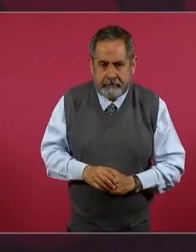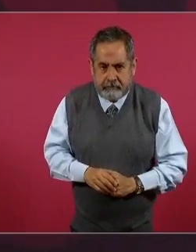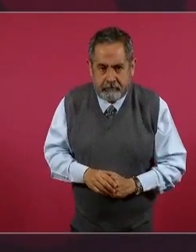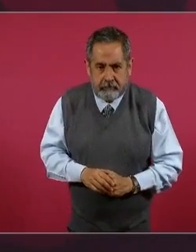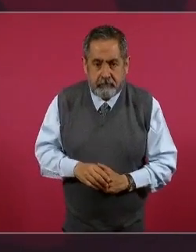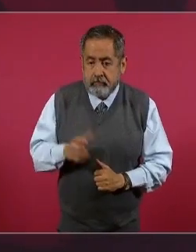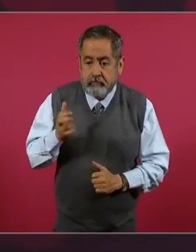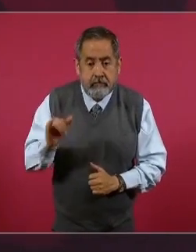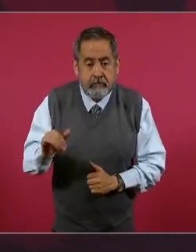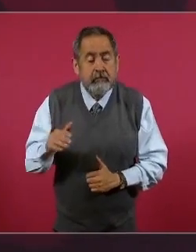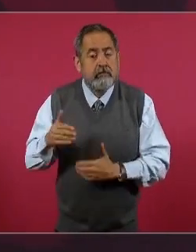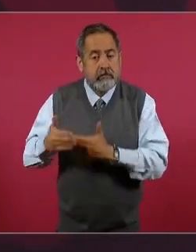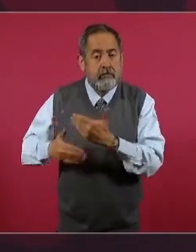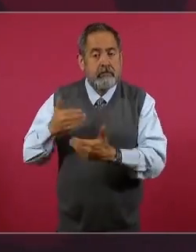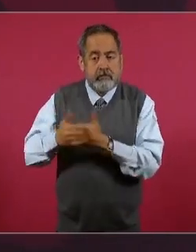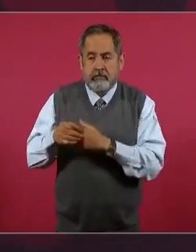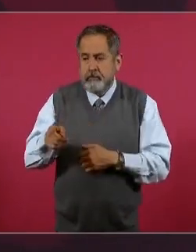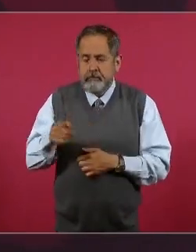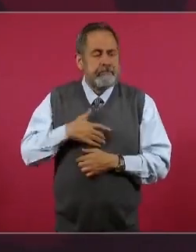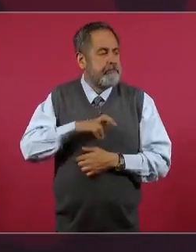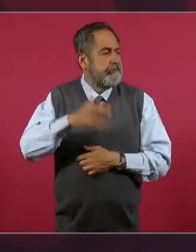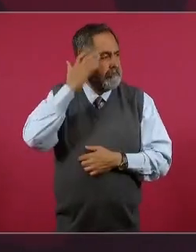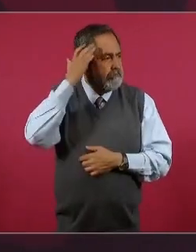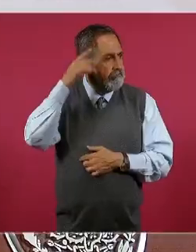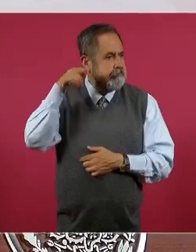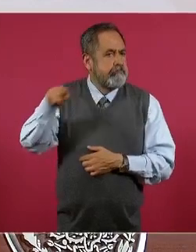Y así van obteniendo un reconocimiento